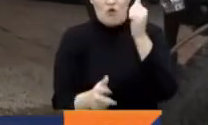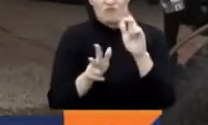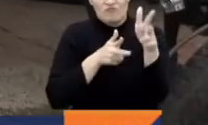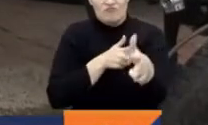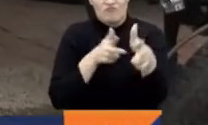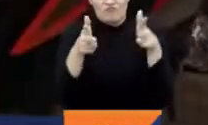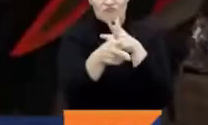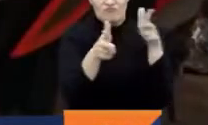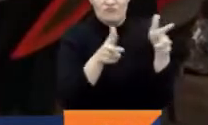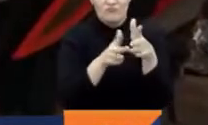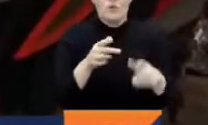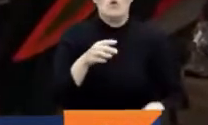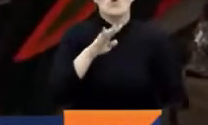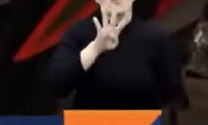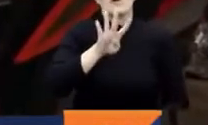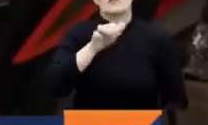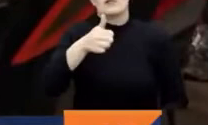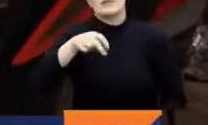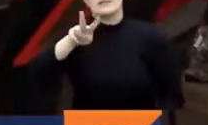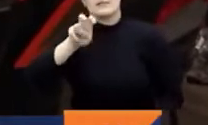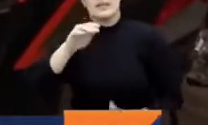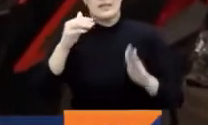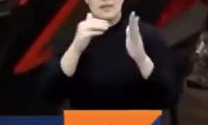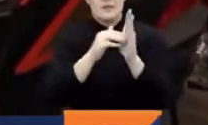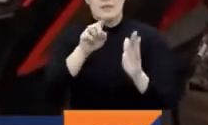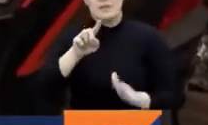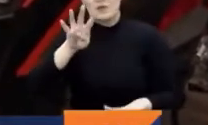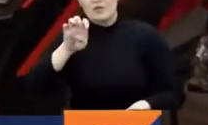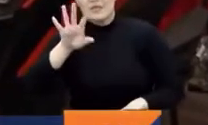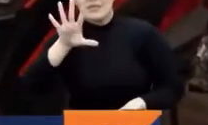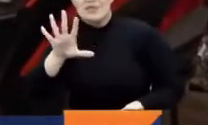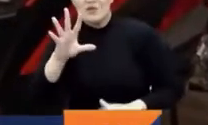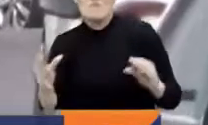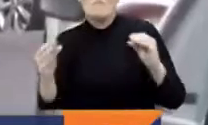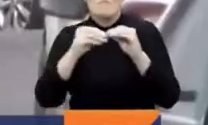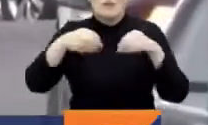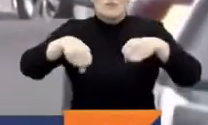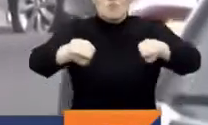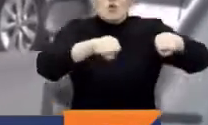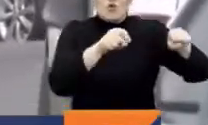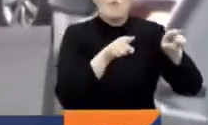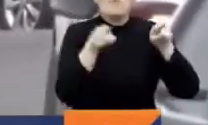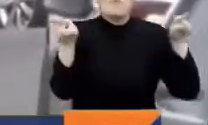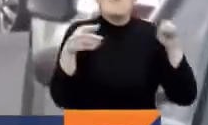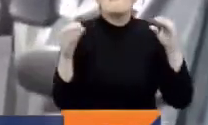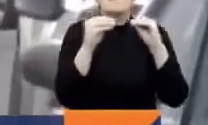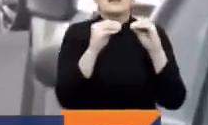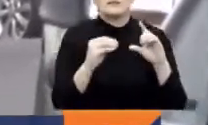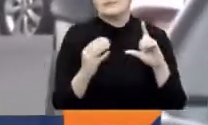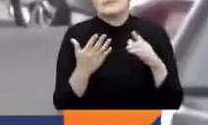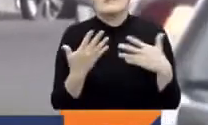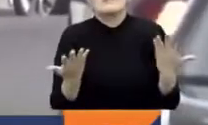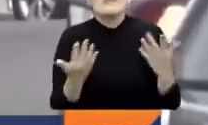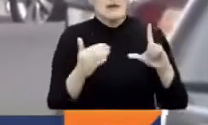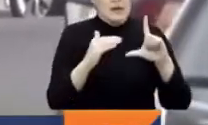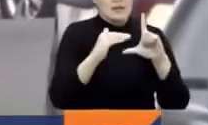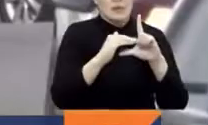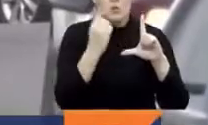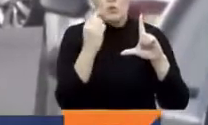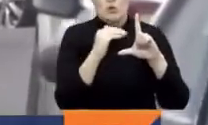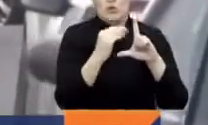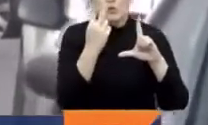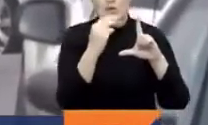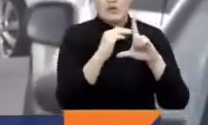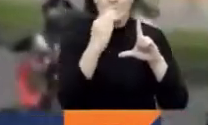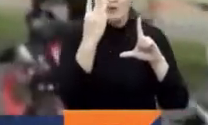417.195 motos nuevas más transitan en Colombia el 30 de junio. Este vehículo predomina en los estratos 1, 2 y 3 como herramienta de transporte